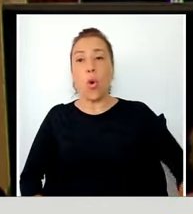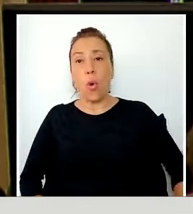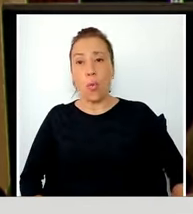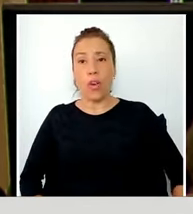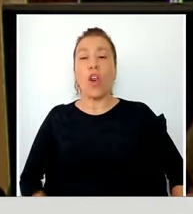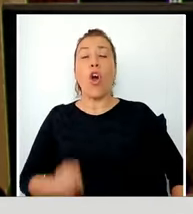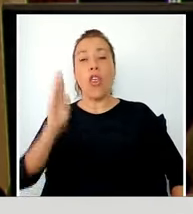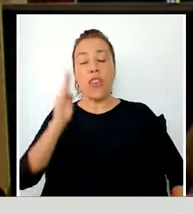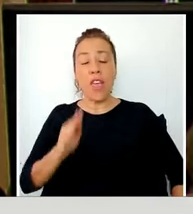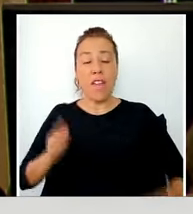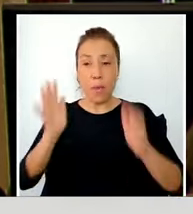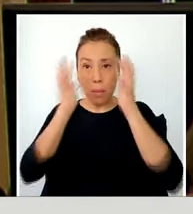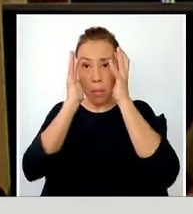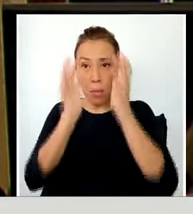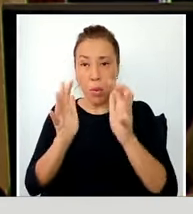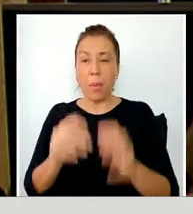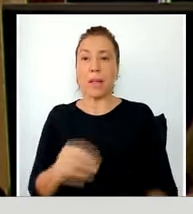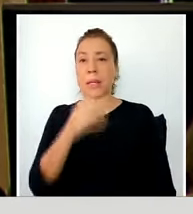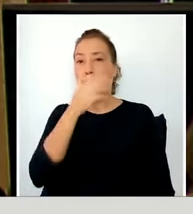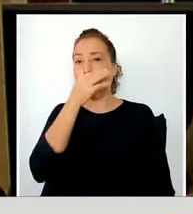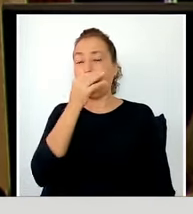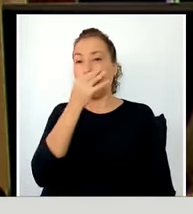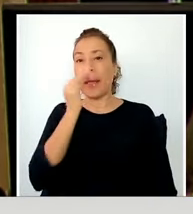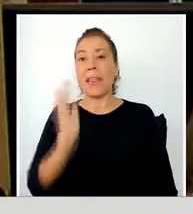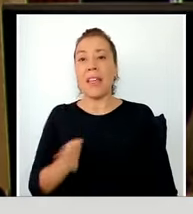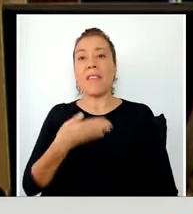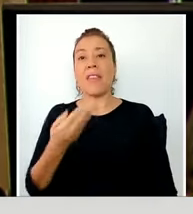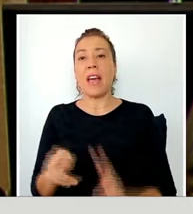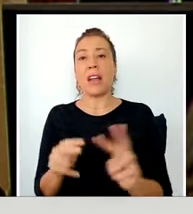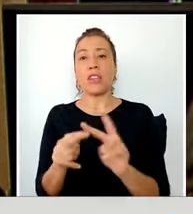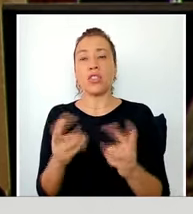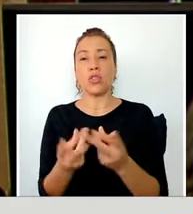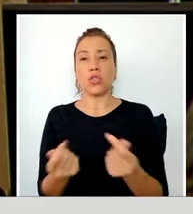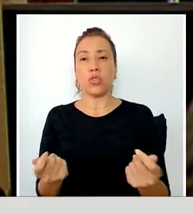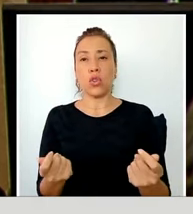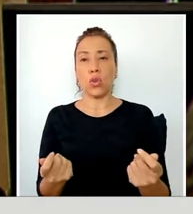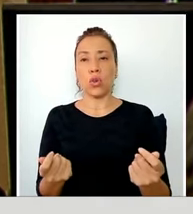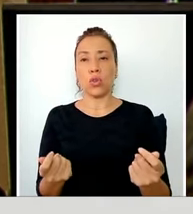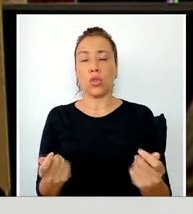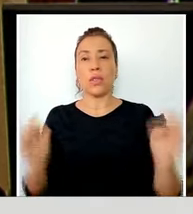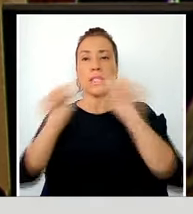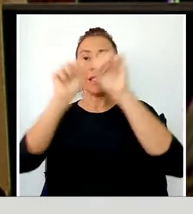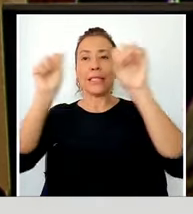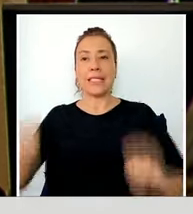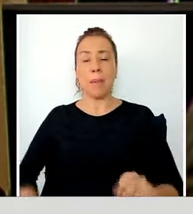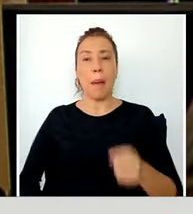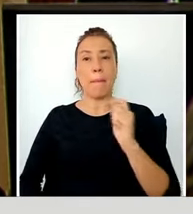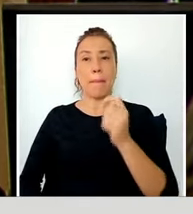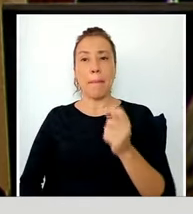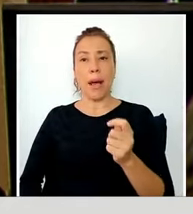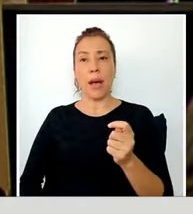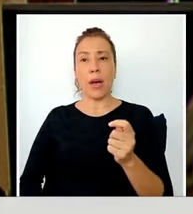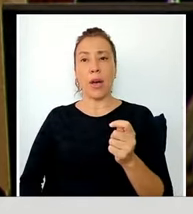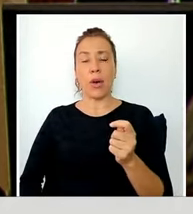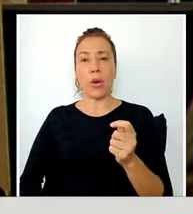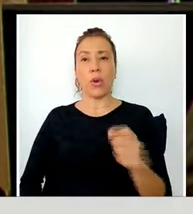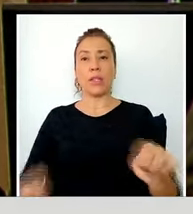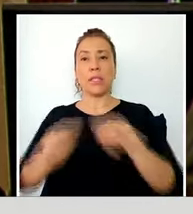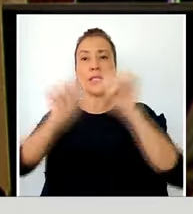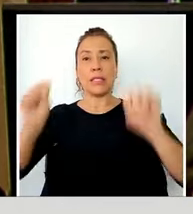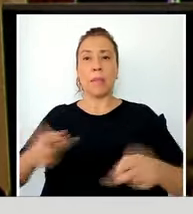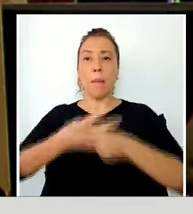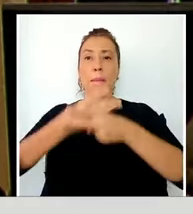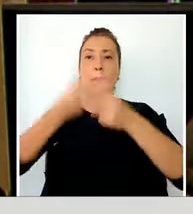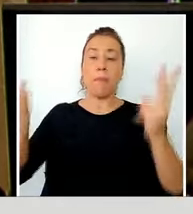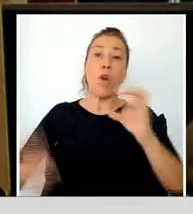tenemos que darle una solución el sistema de pago entre sistemas públicos o privados